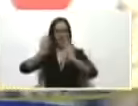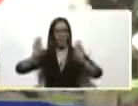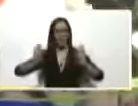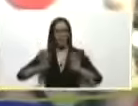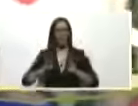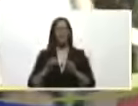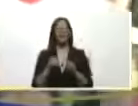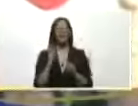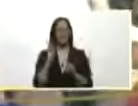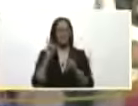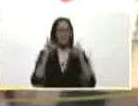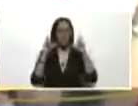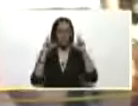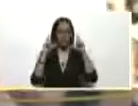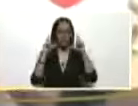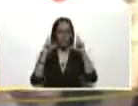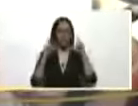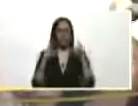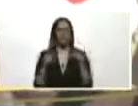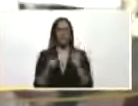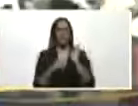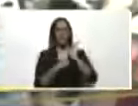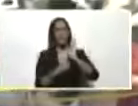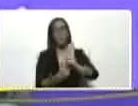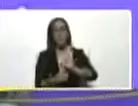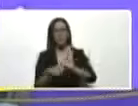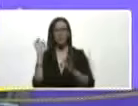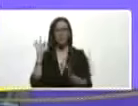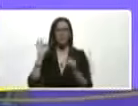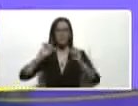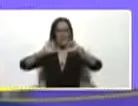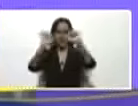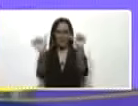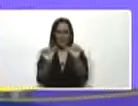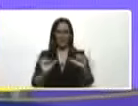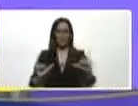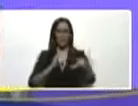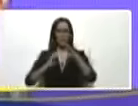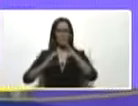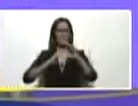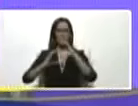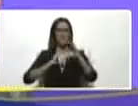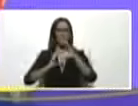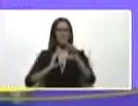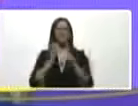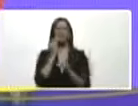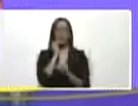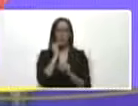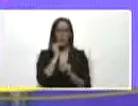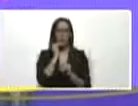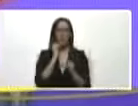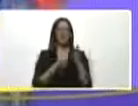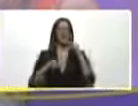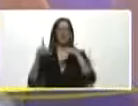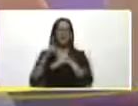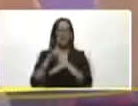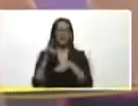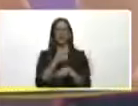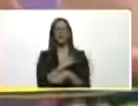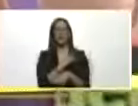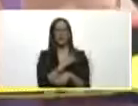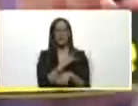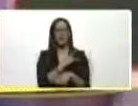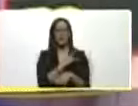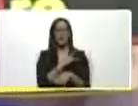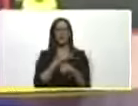fotografía con muestras y expresiones artísticas y comunicacionales de los jóvenes en el Liceo en la universidad